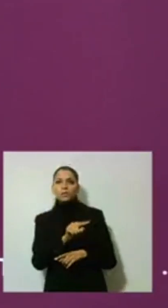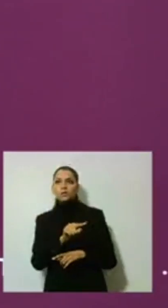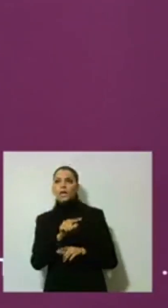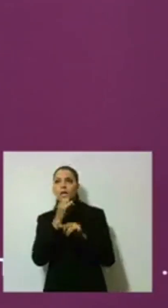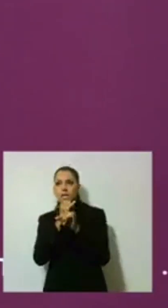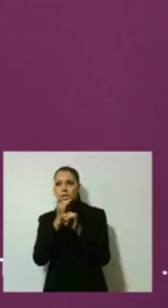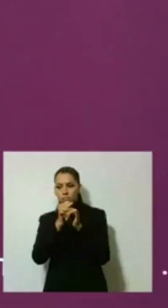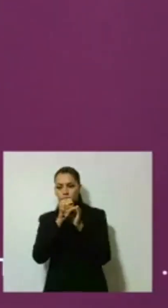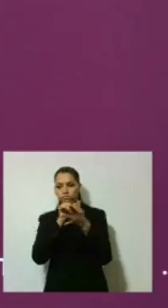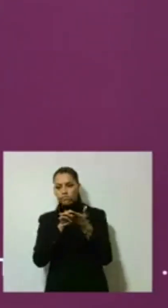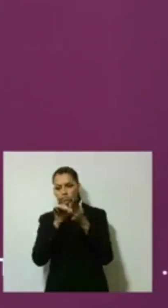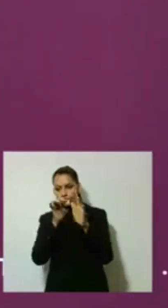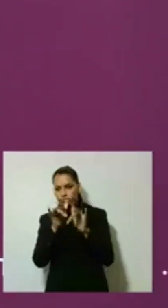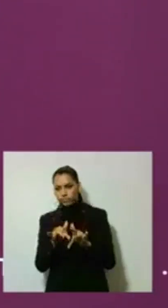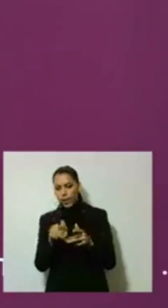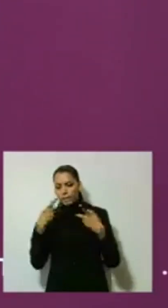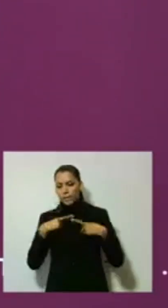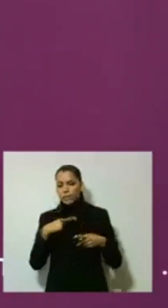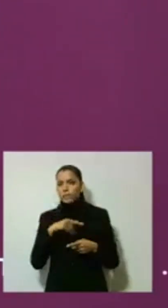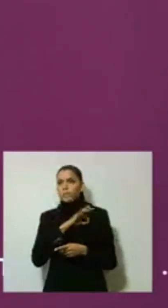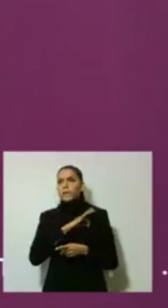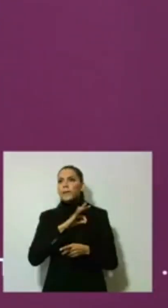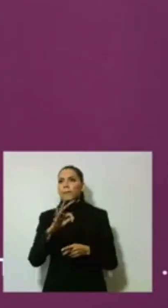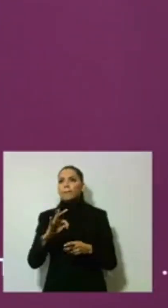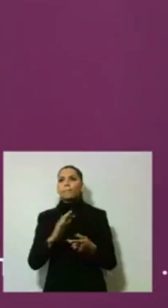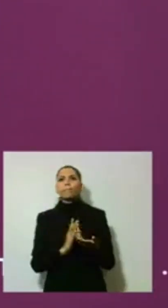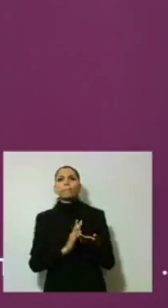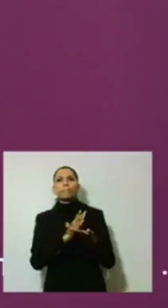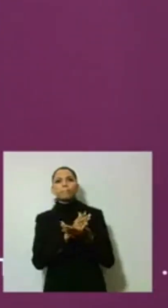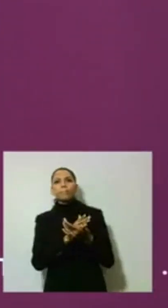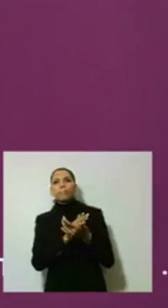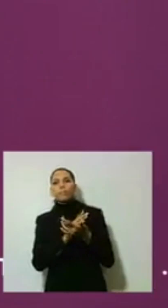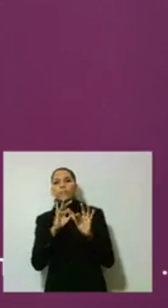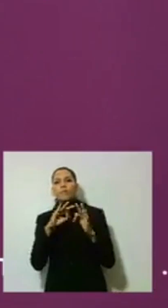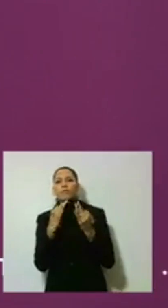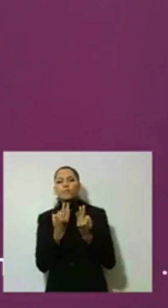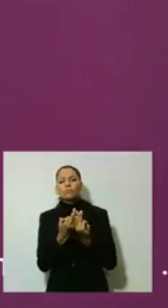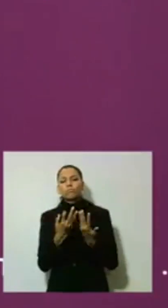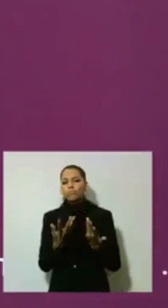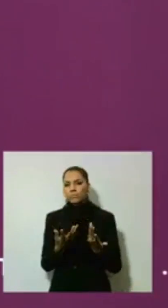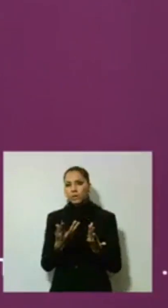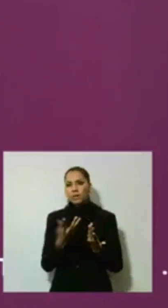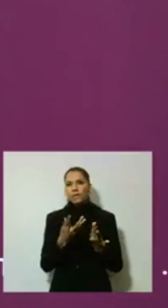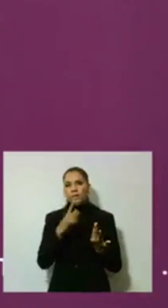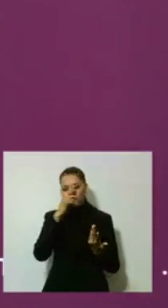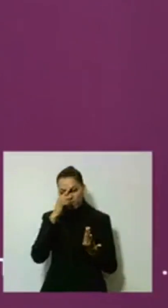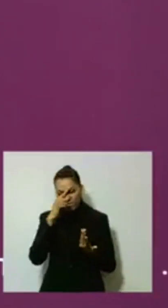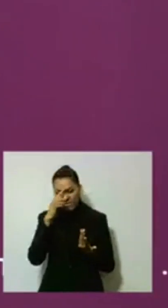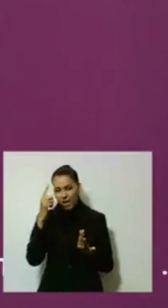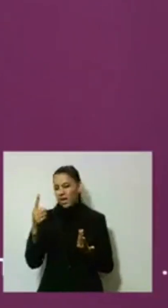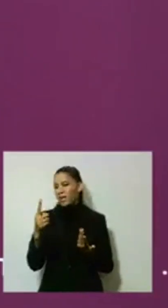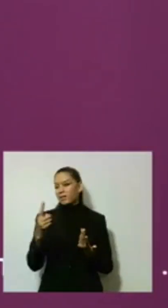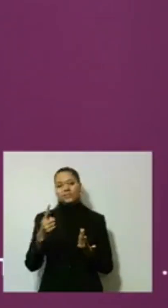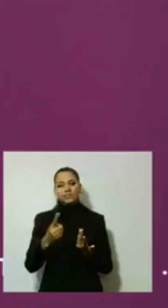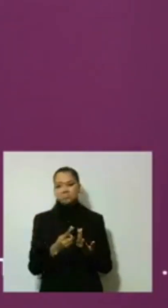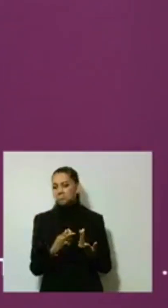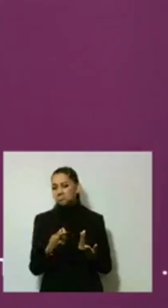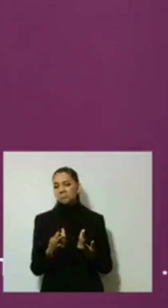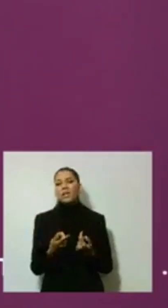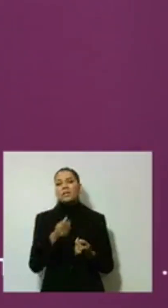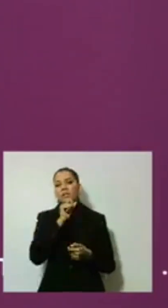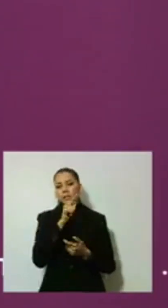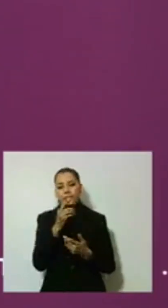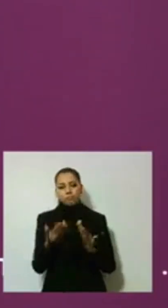en donde las personas pueden accesar de manera muy, muy ágil, muy amigable y plantear